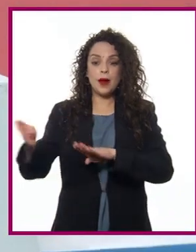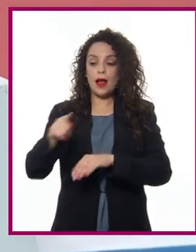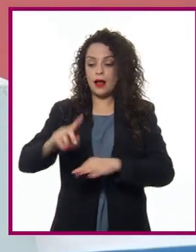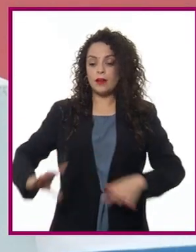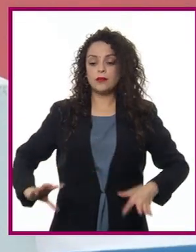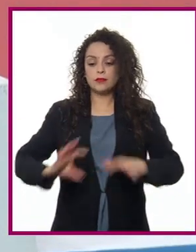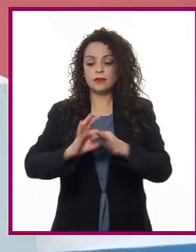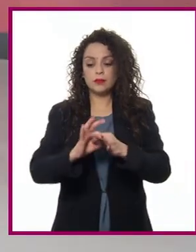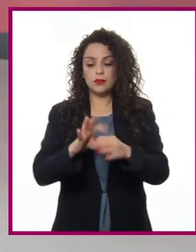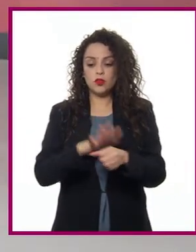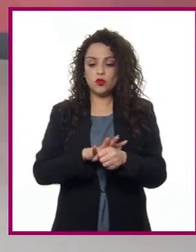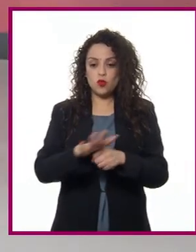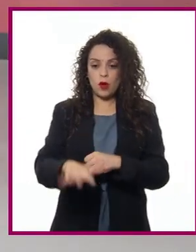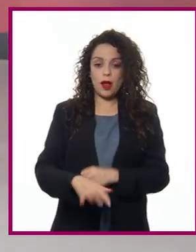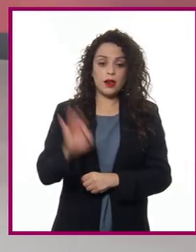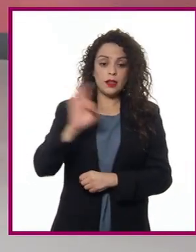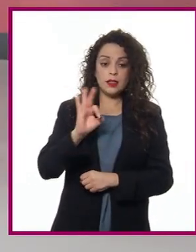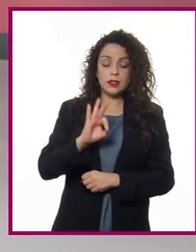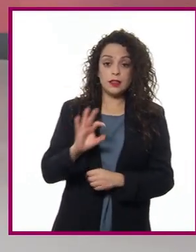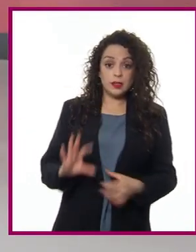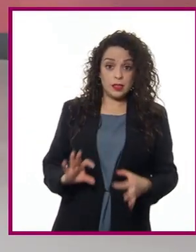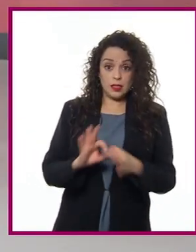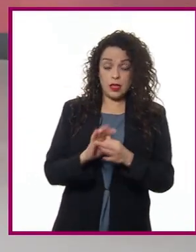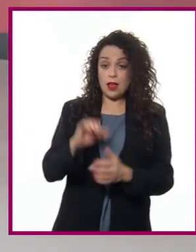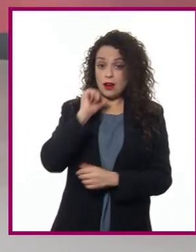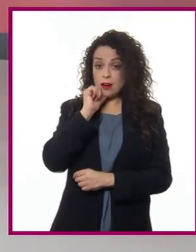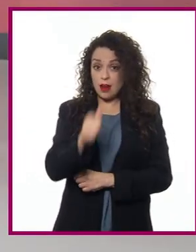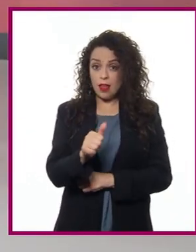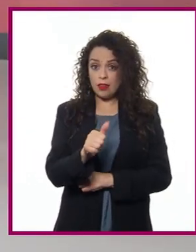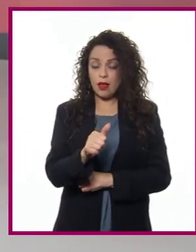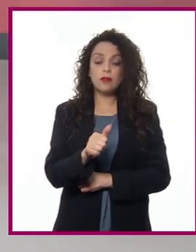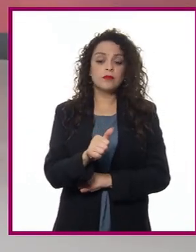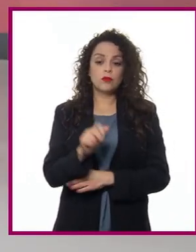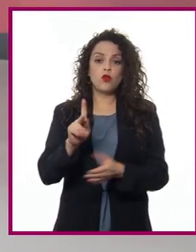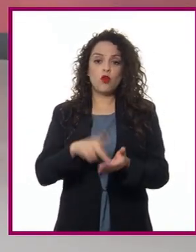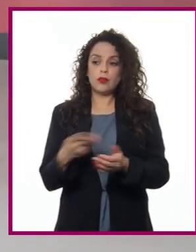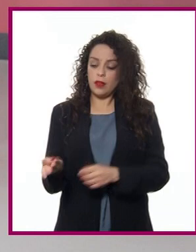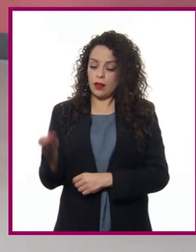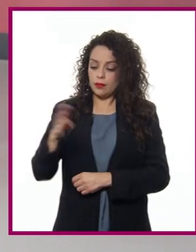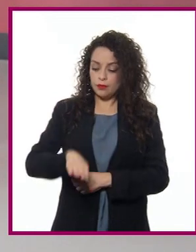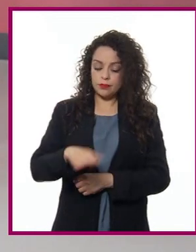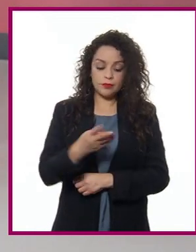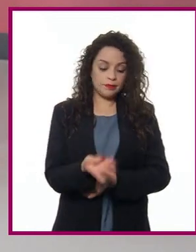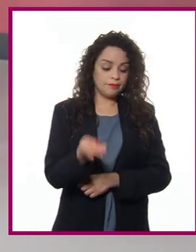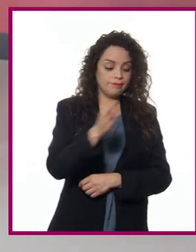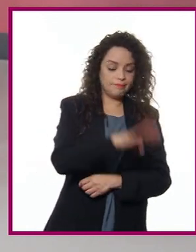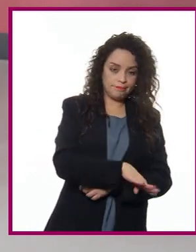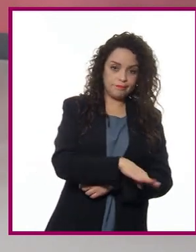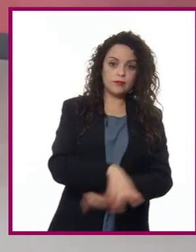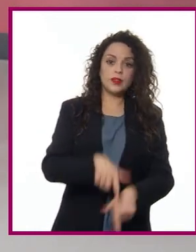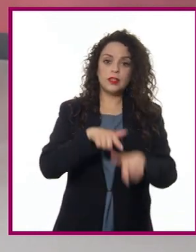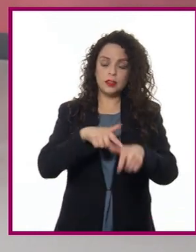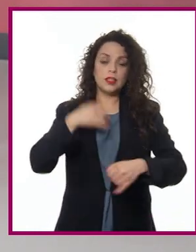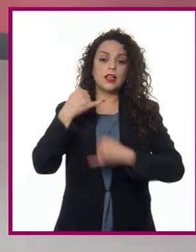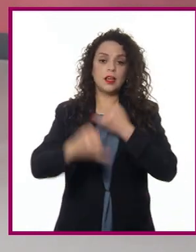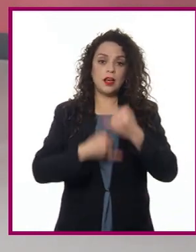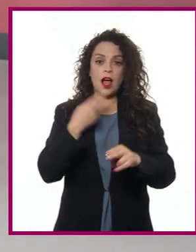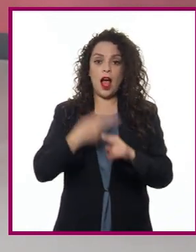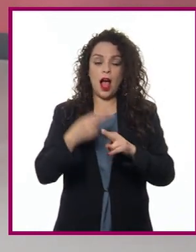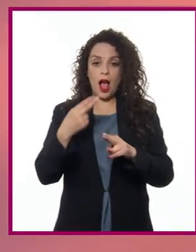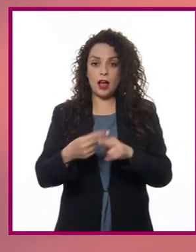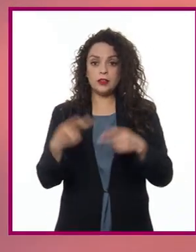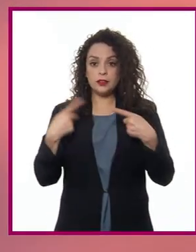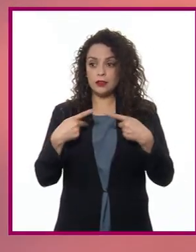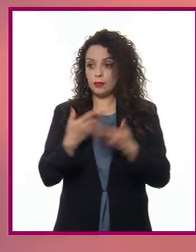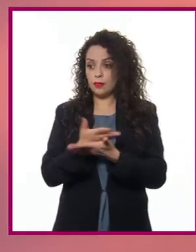en la fórmula. En caso de no coincidir con los elementos de la fórmula, volverá a voltear las tarjetas y continuará el juego hasta que los